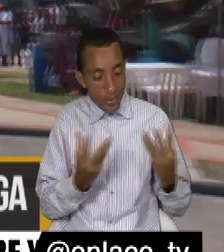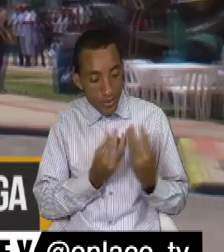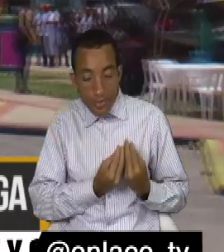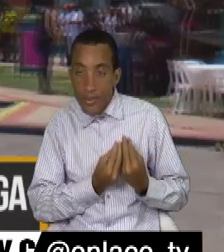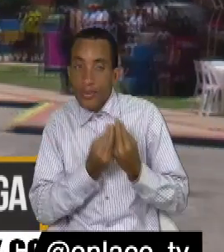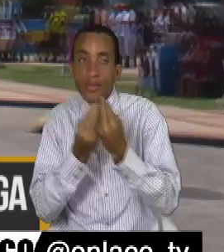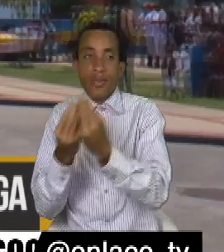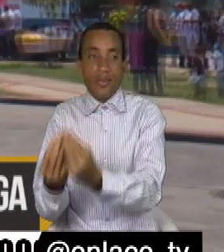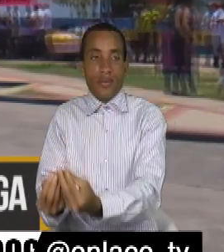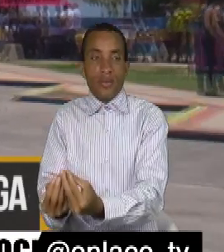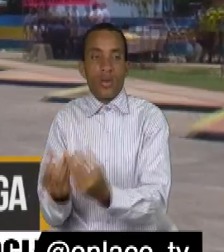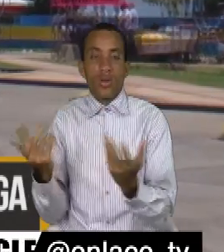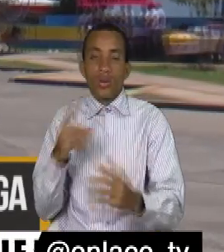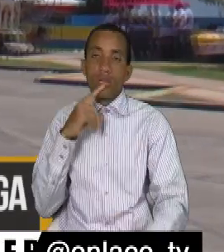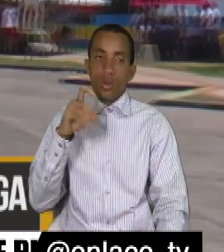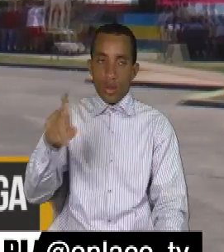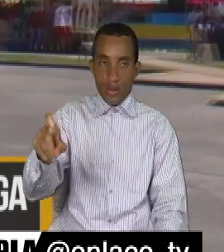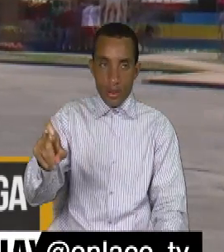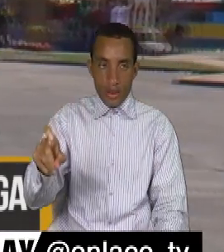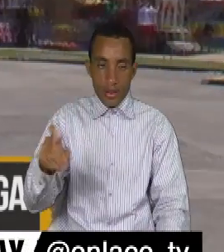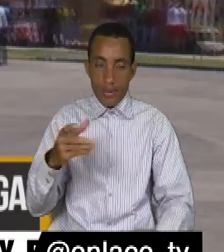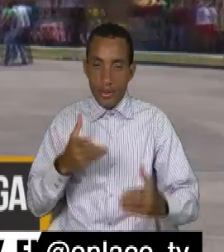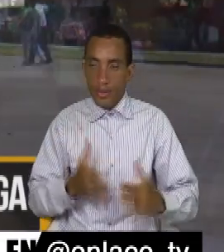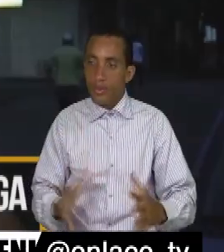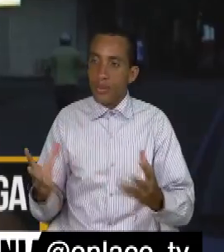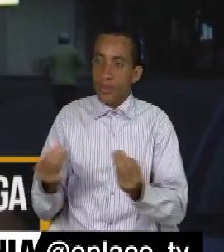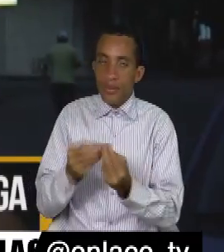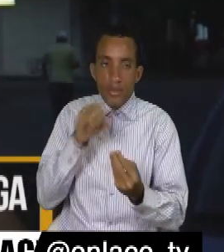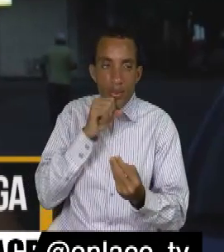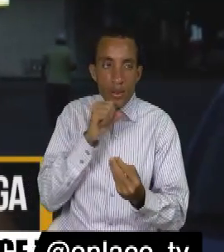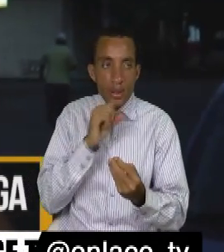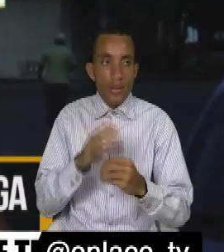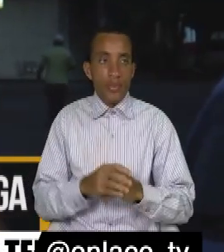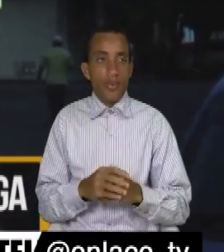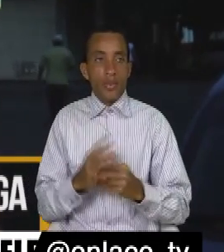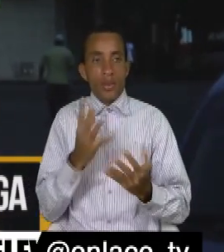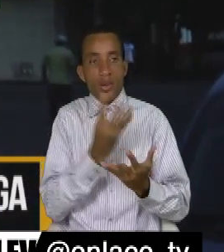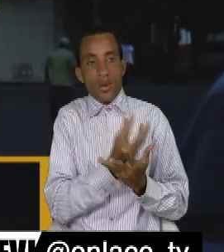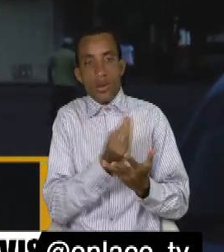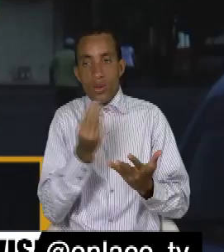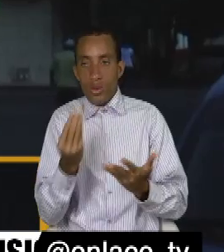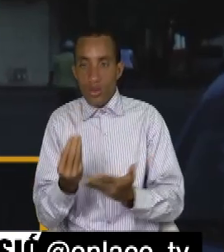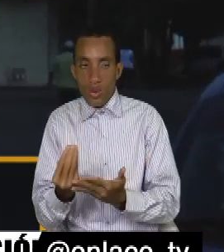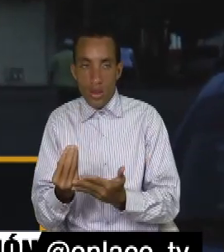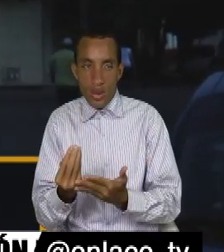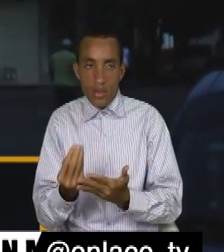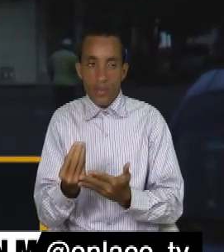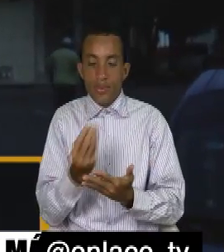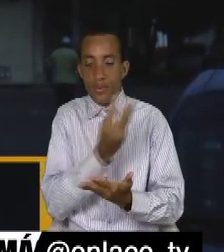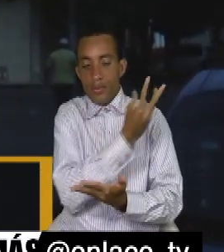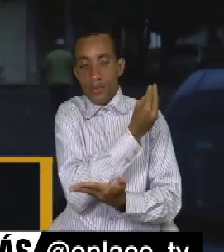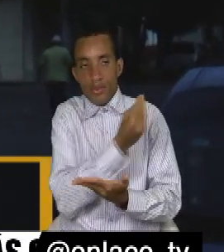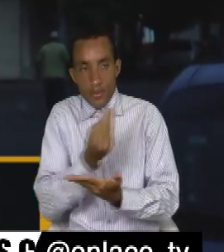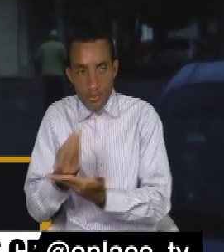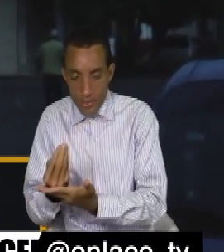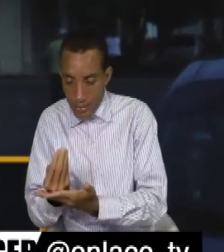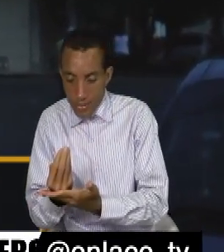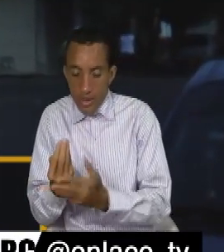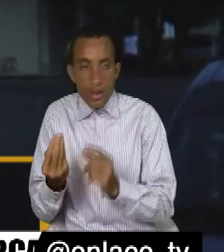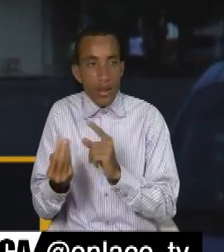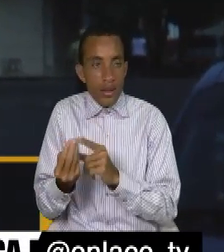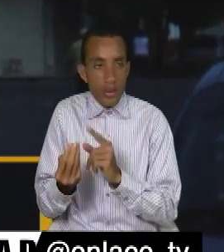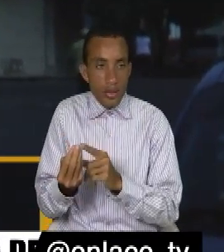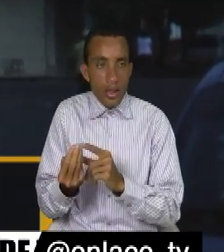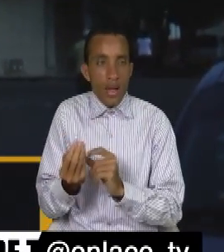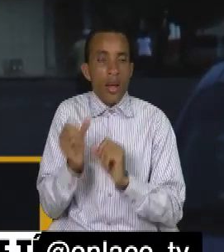ciudad de Bucaramanga. Organizando el quinto encuentro de la colonia barranqueña en la ciudad de Bucaramanga y su área metropolitana,